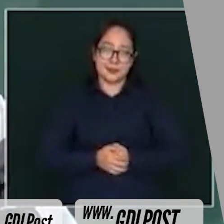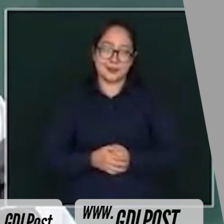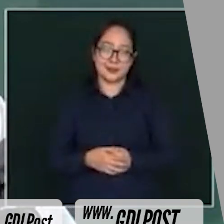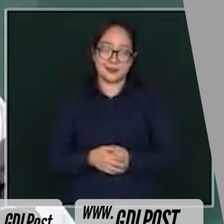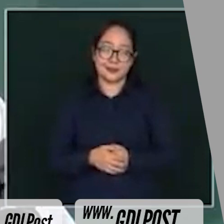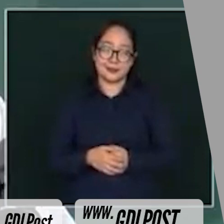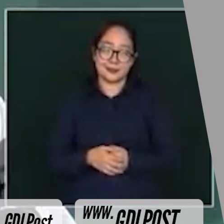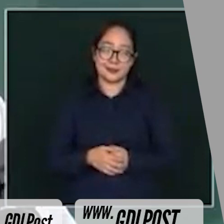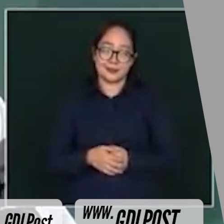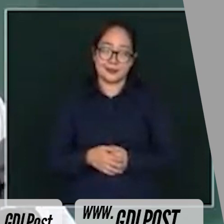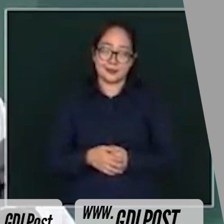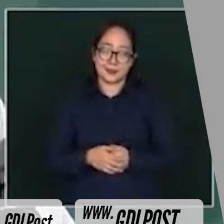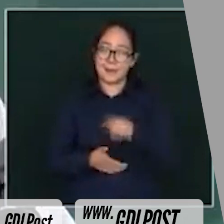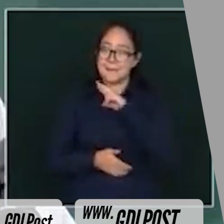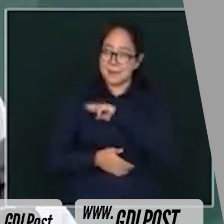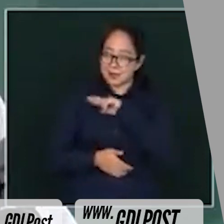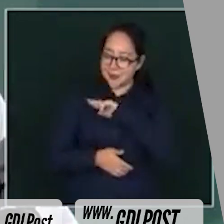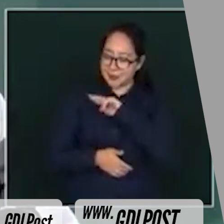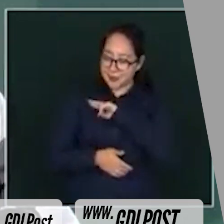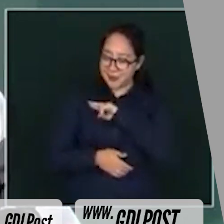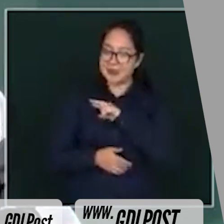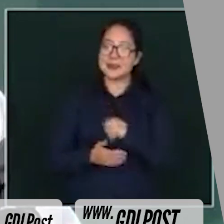Son concesiones particulares.